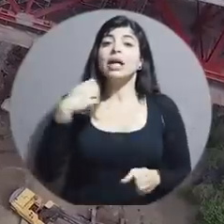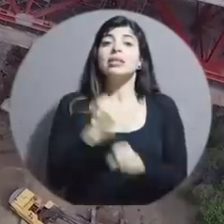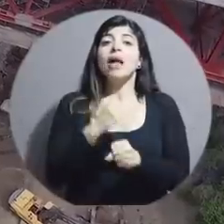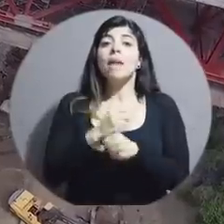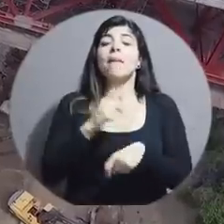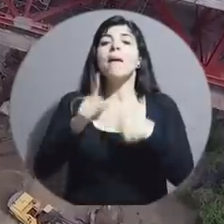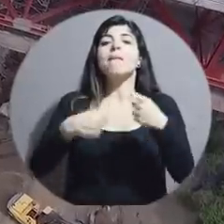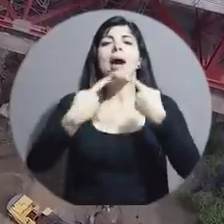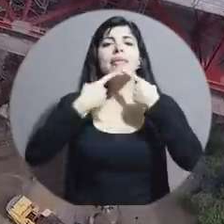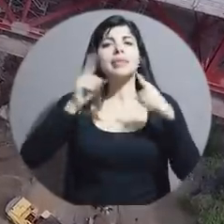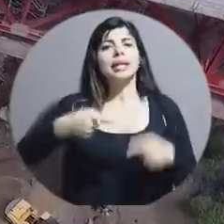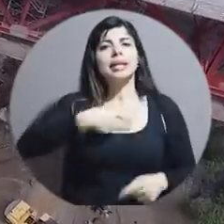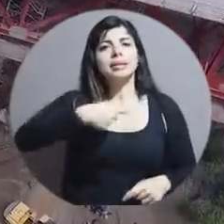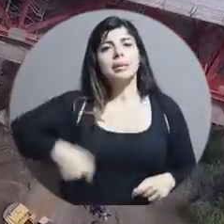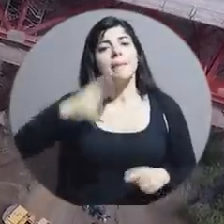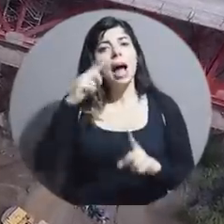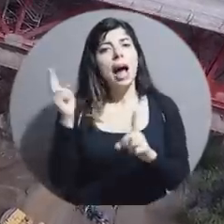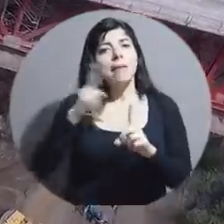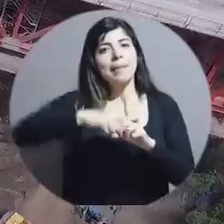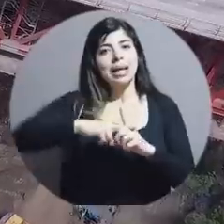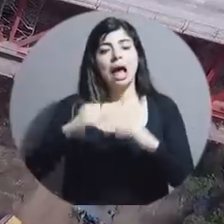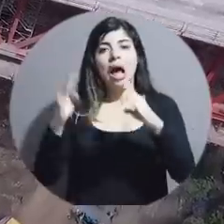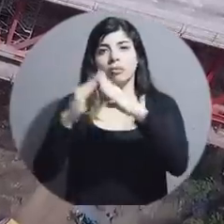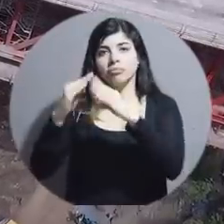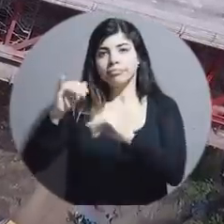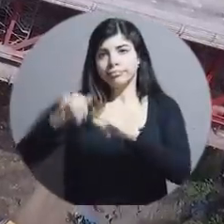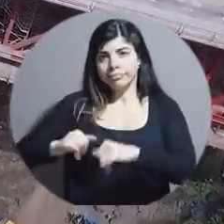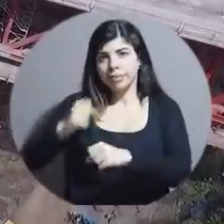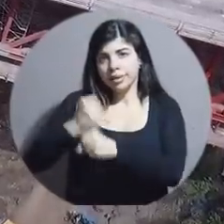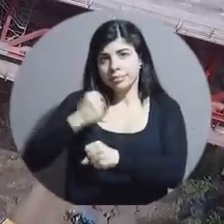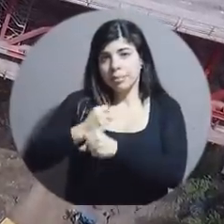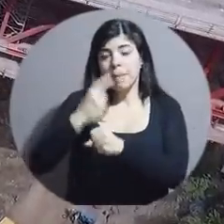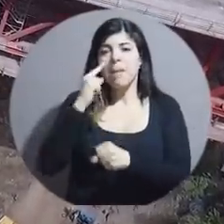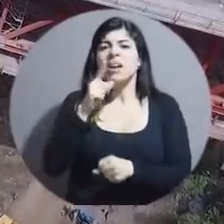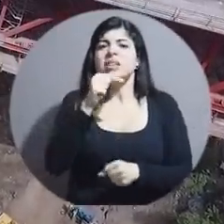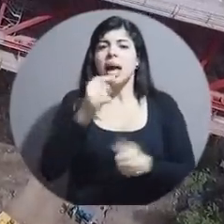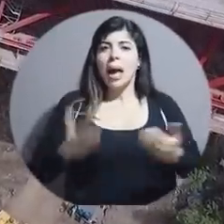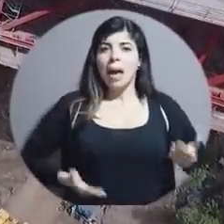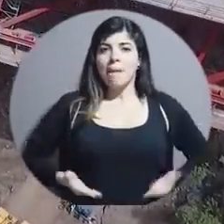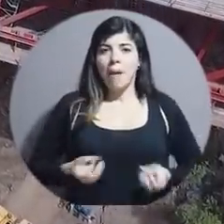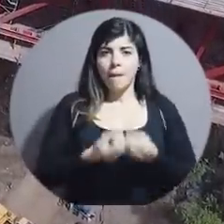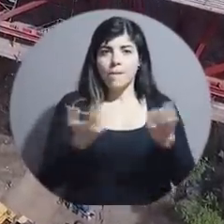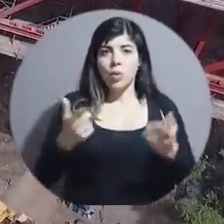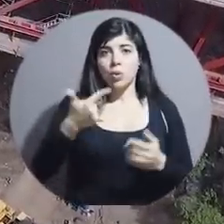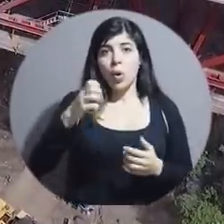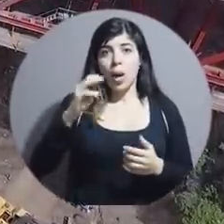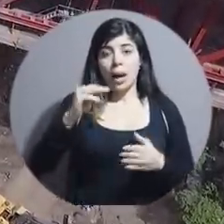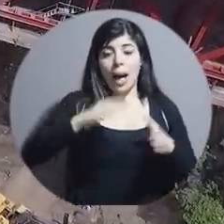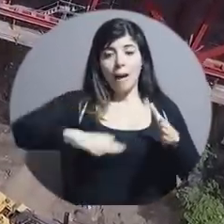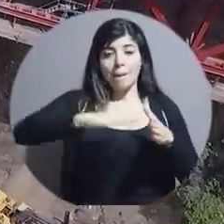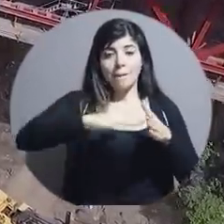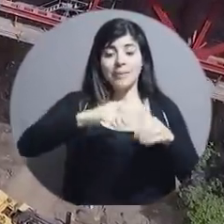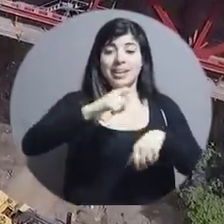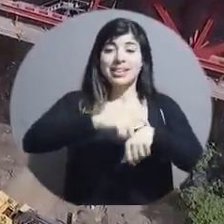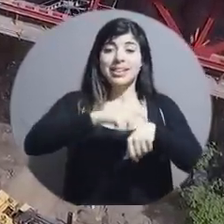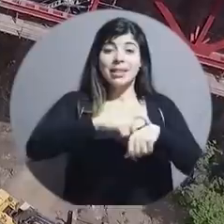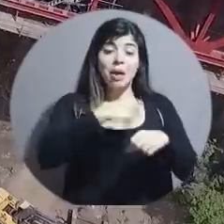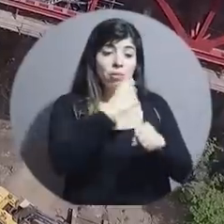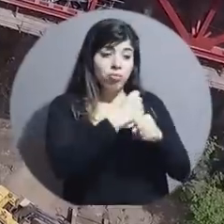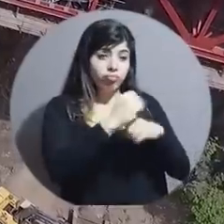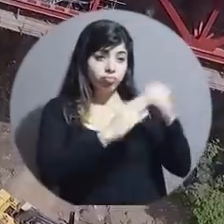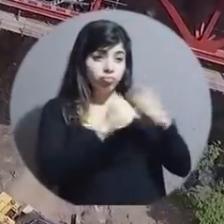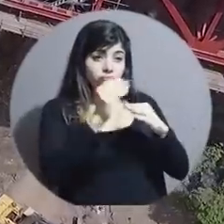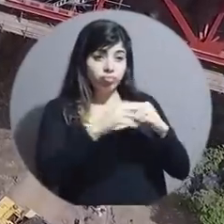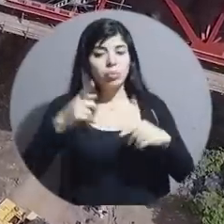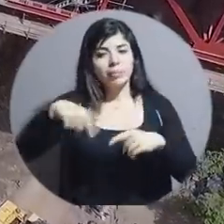de Trabajo se girará una directriz para aplicar teletrabajo para los empleados públicos del gran área metropolitana durante el tiempo que duren